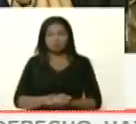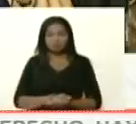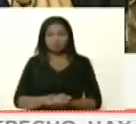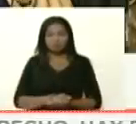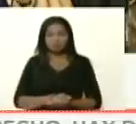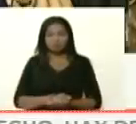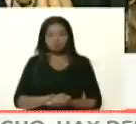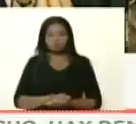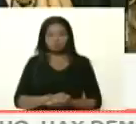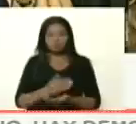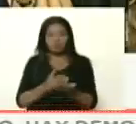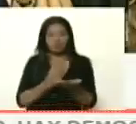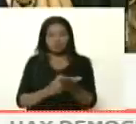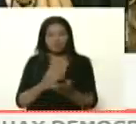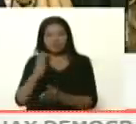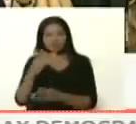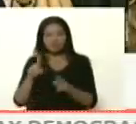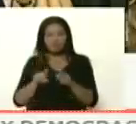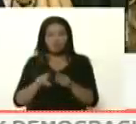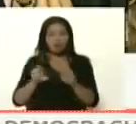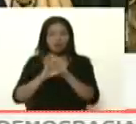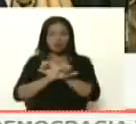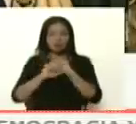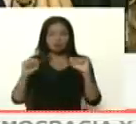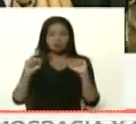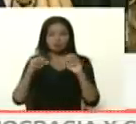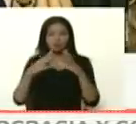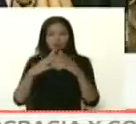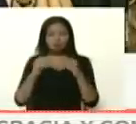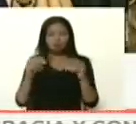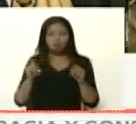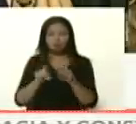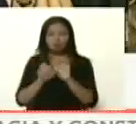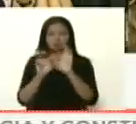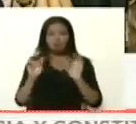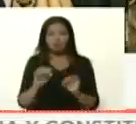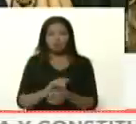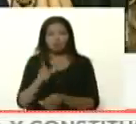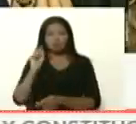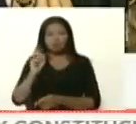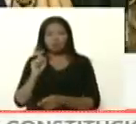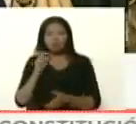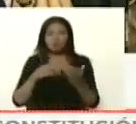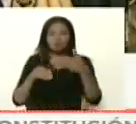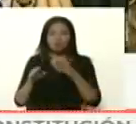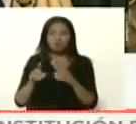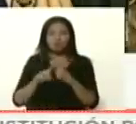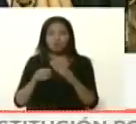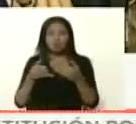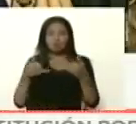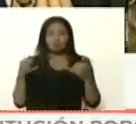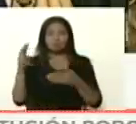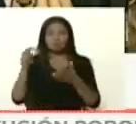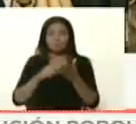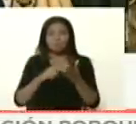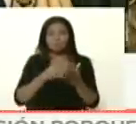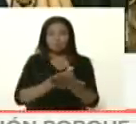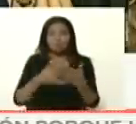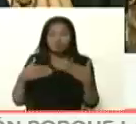Antes parecía imposible, porque todo costaba. Necesitamos construir tal línea,